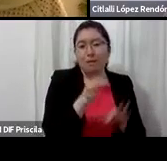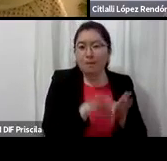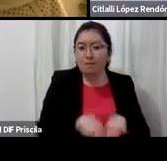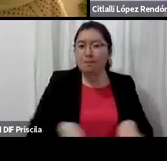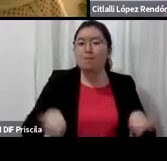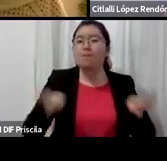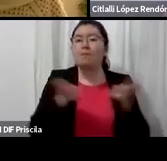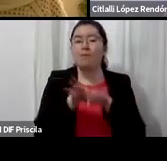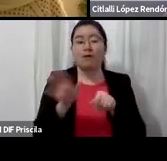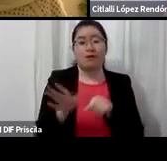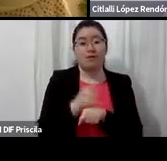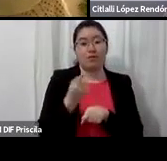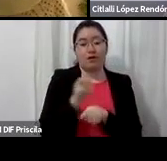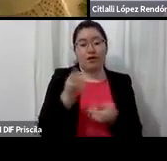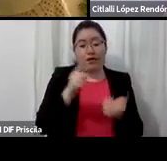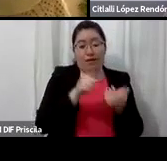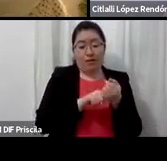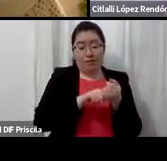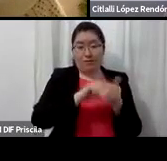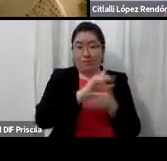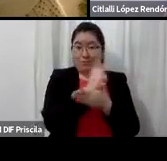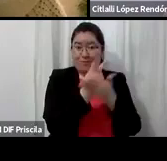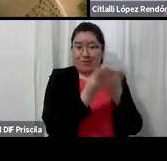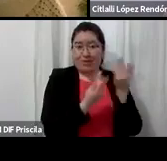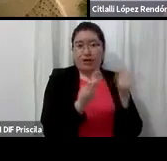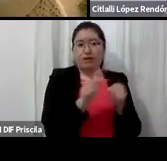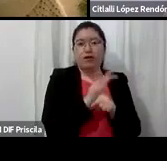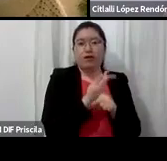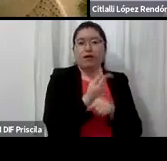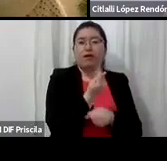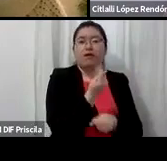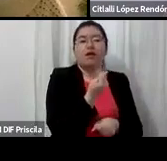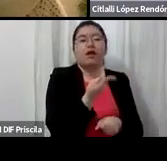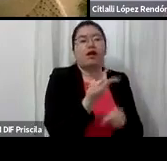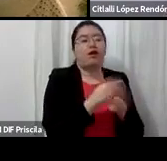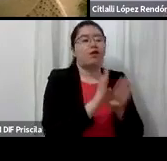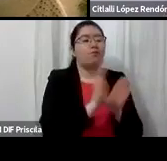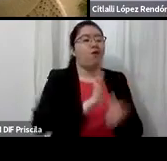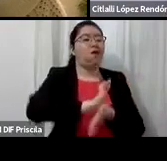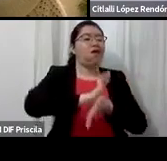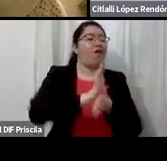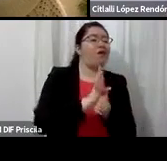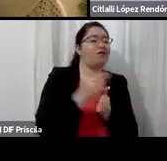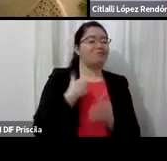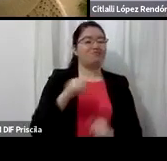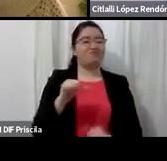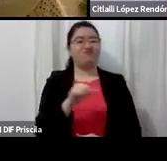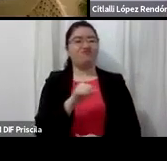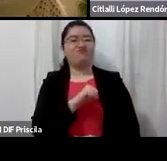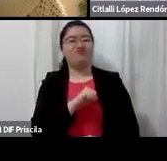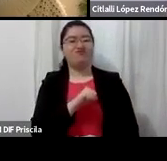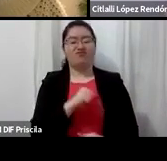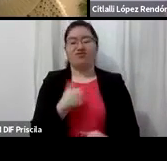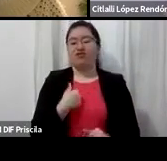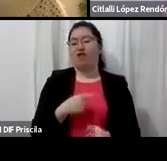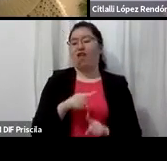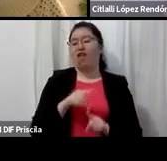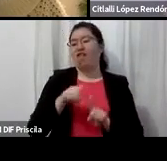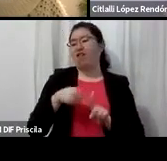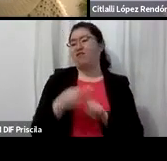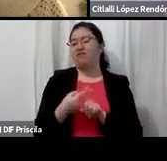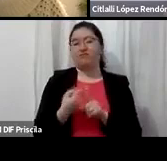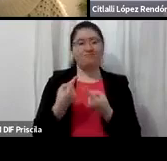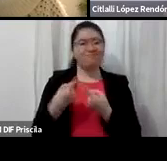llenos de violencia visual, verbal, alimenta prejuicios, comportamientos discriminatorios, egoístas y de abusos. Entonces